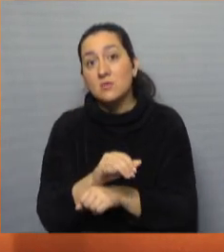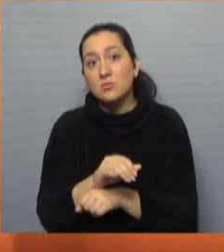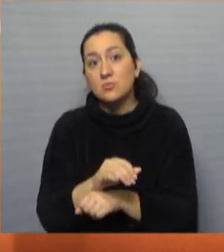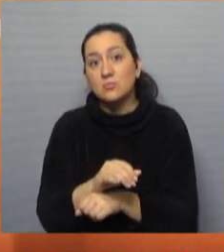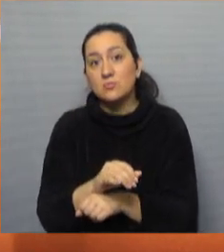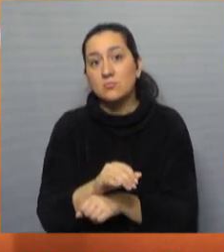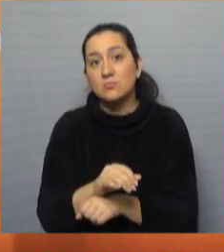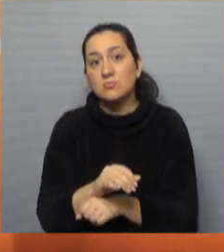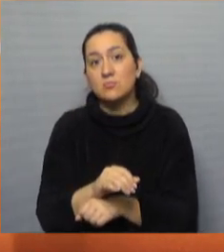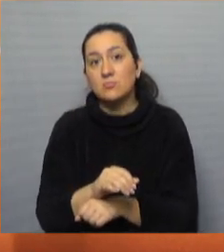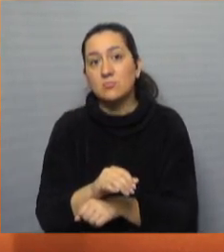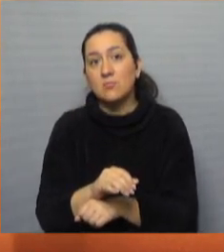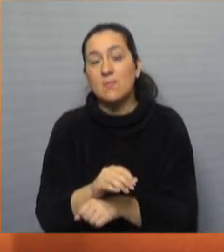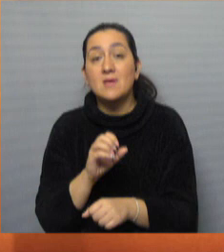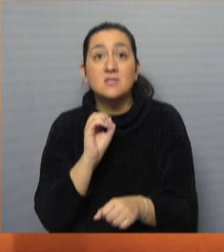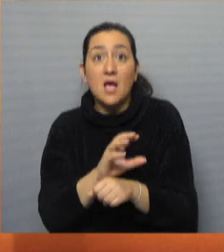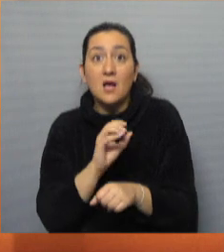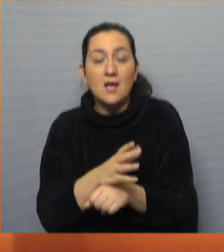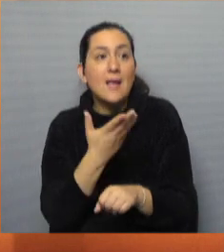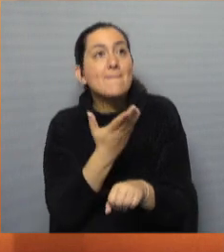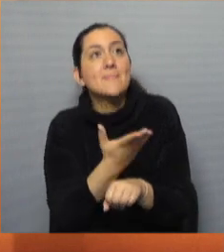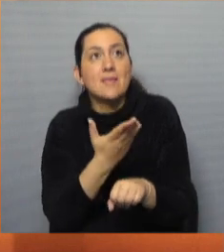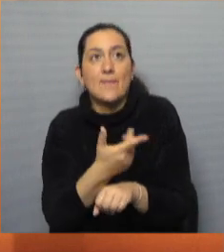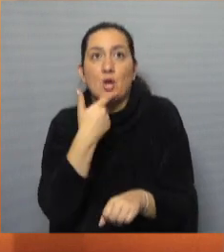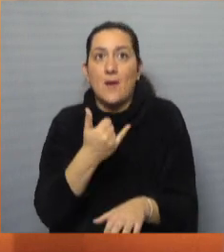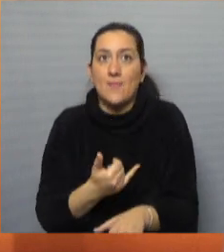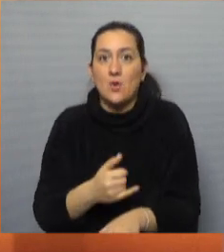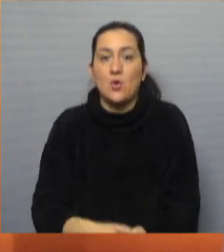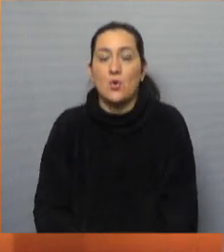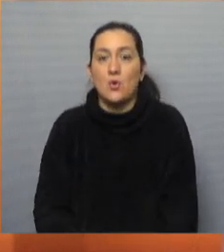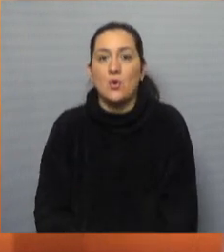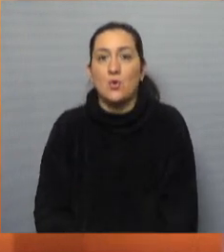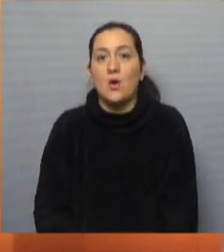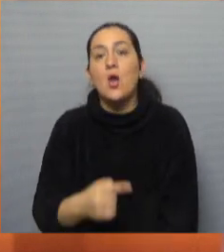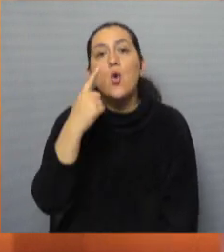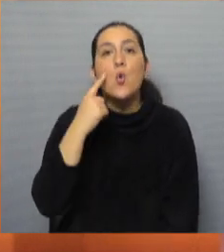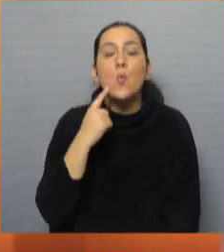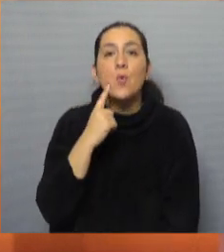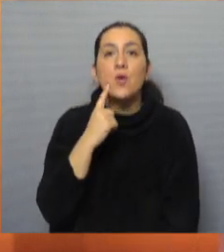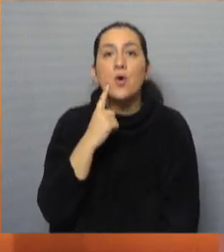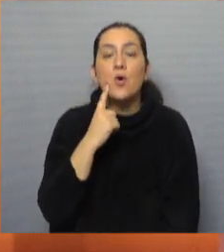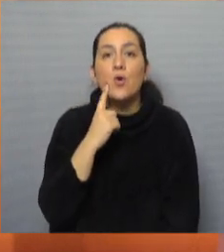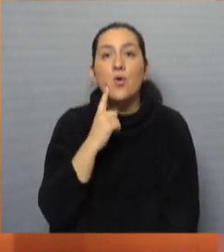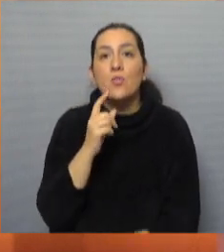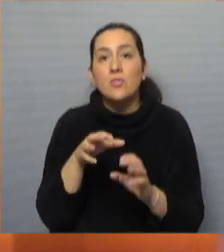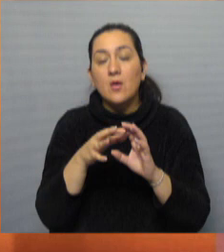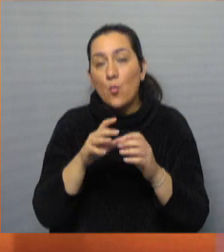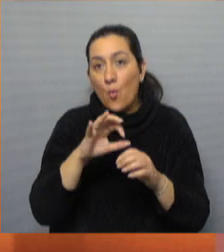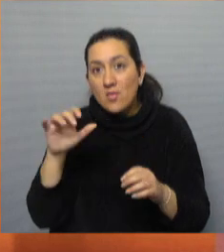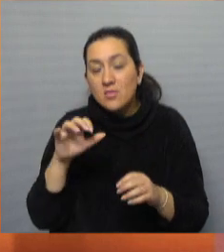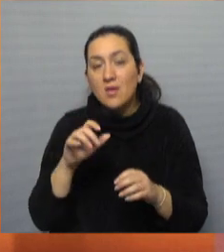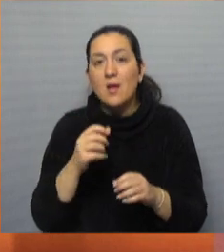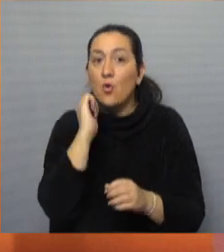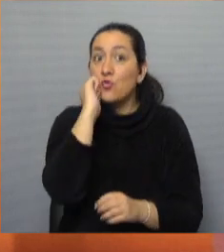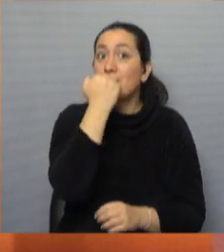este que están solicitando tanto el número de cuenta contraseñas y demás de manera